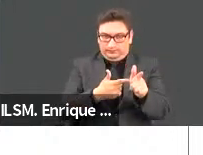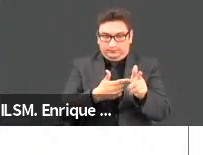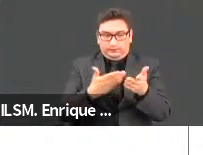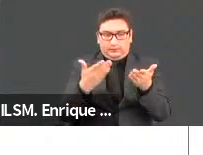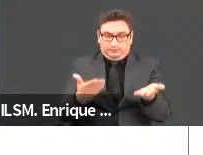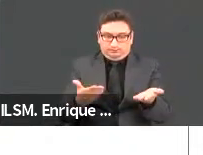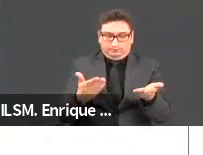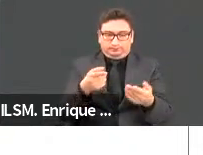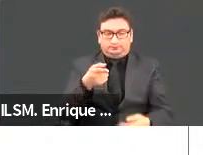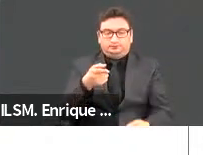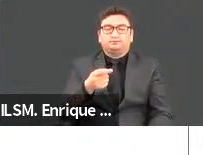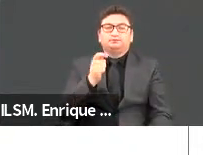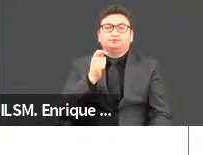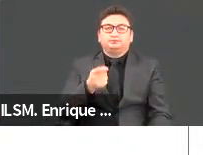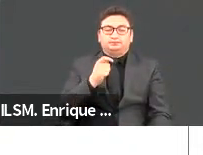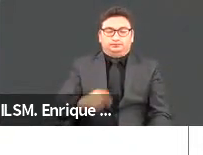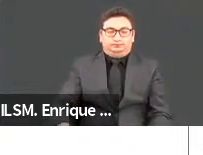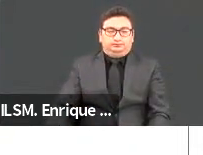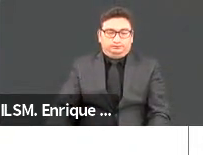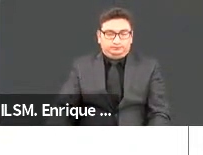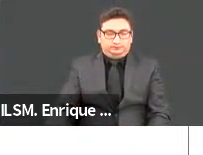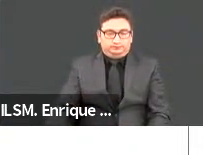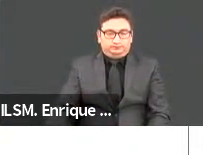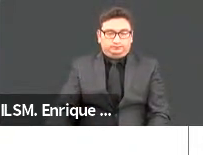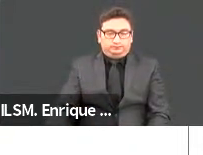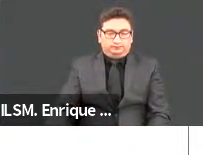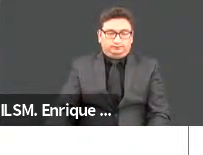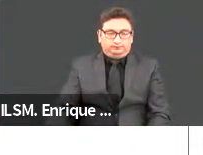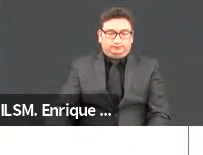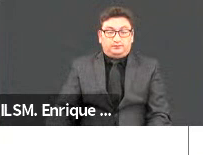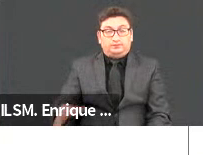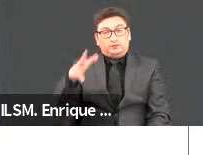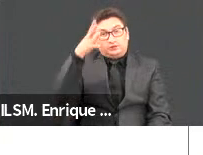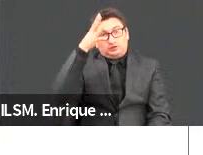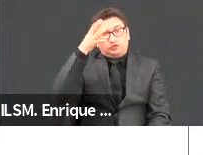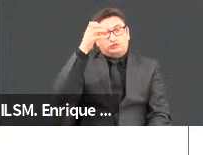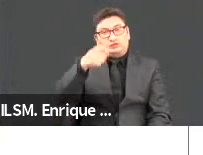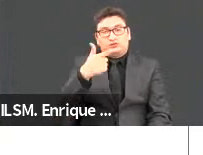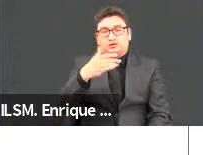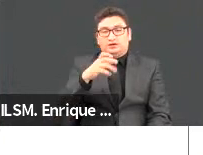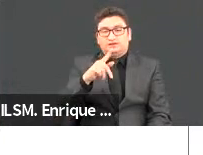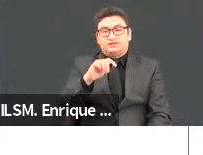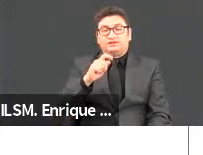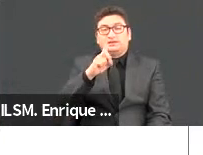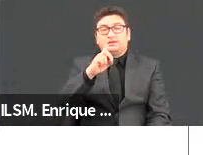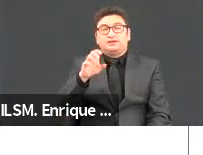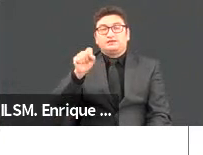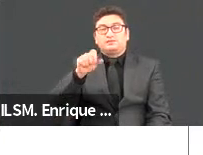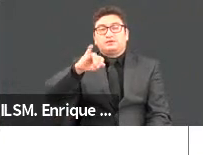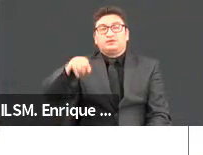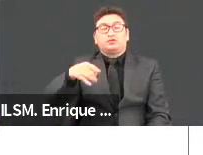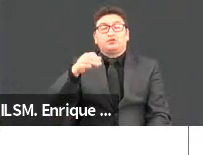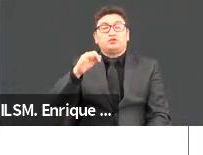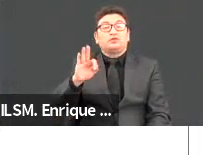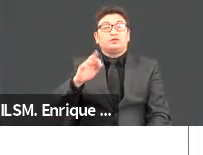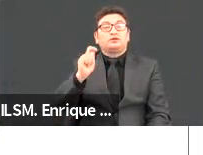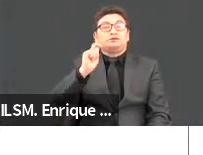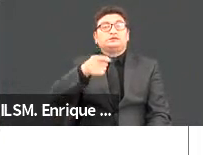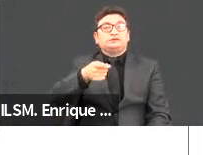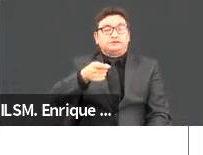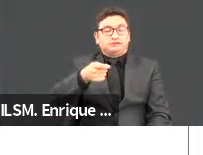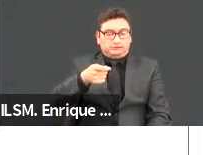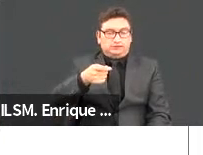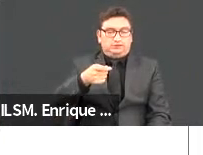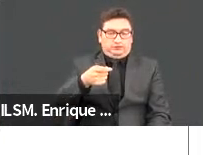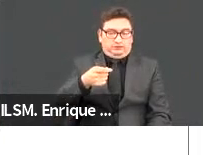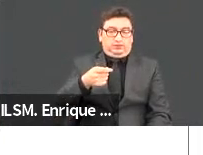llegamos precisamente a la conceptualización de lo que es la Gaceta del Semanario Judicial de la Federación, para lo